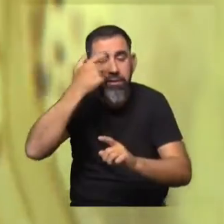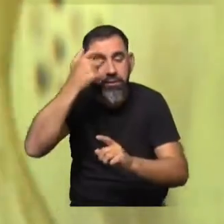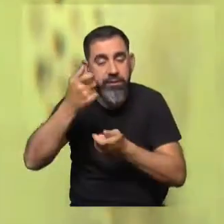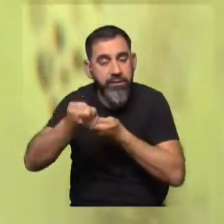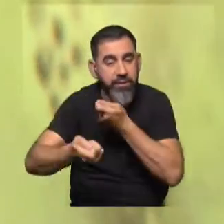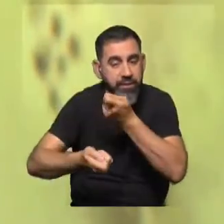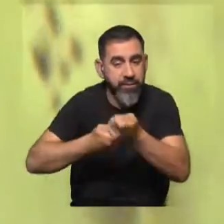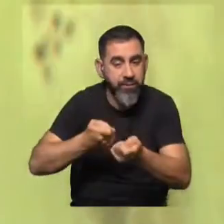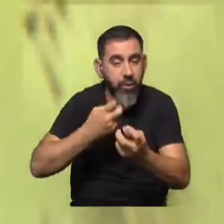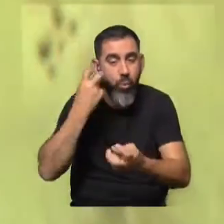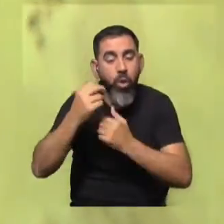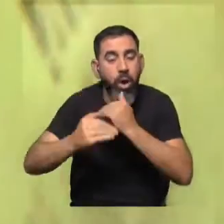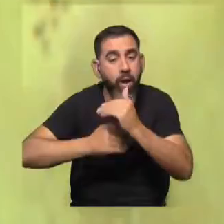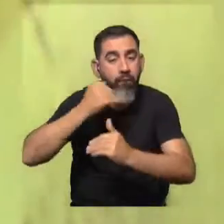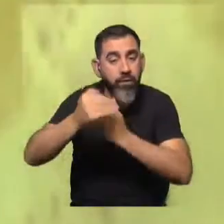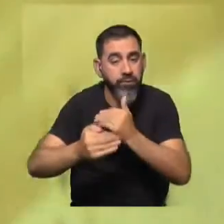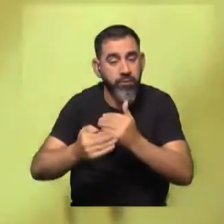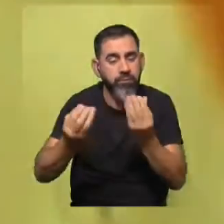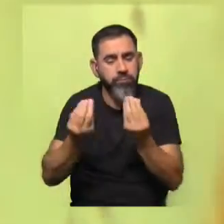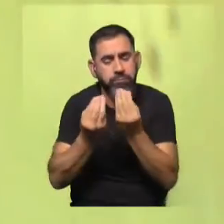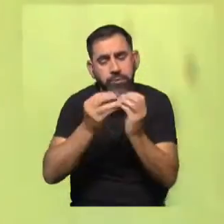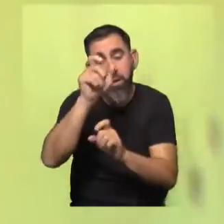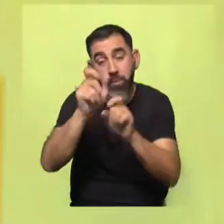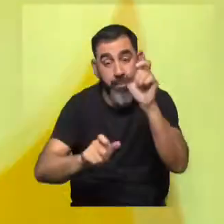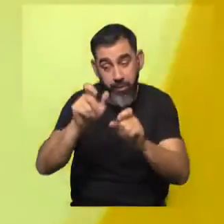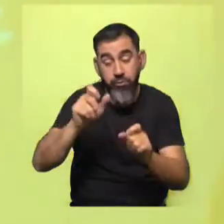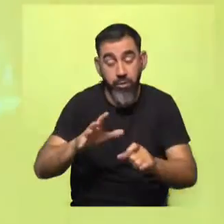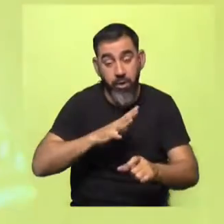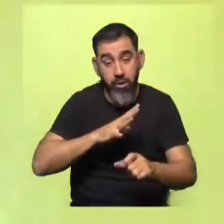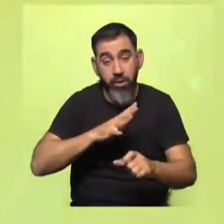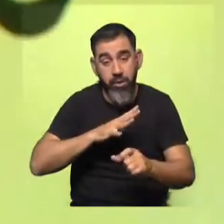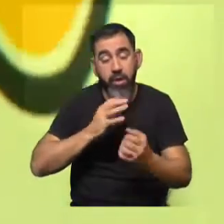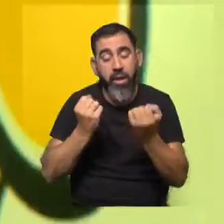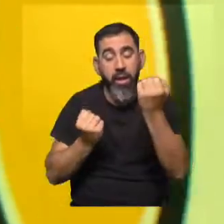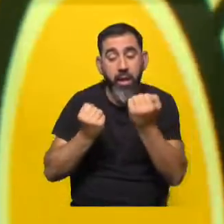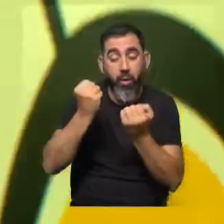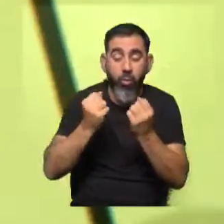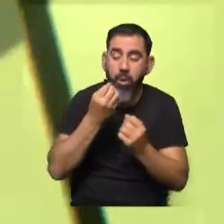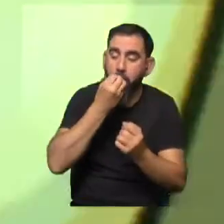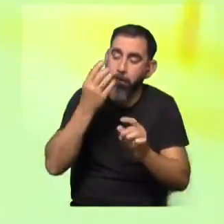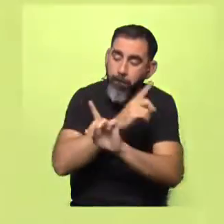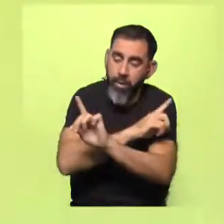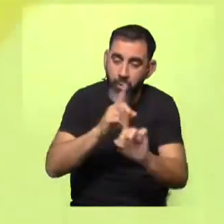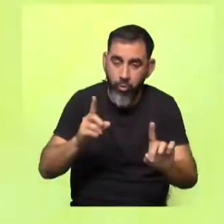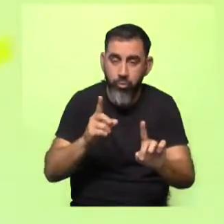aplicada y tratar de avanzar. Y hay un montón de gente que, a pesar de que la coyuntura económica tal vez no sea la mejor para ellos, que sigue